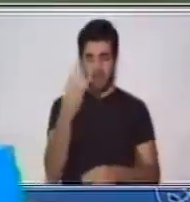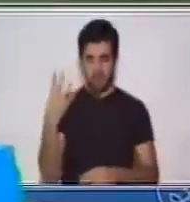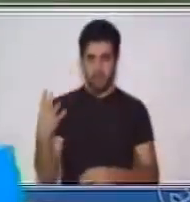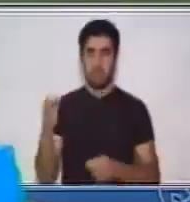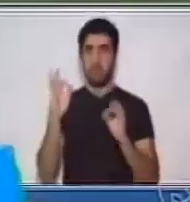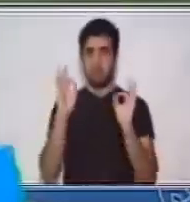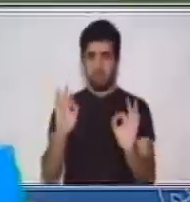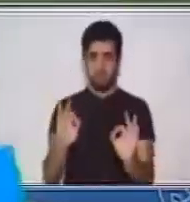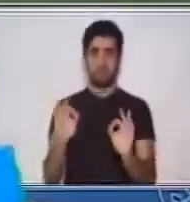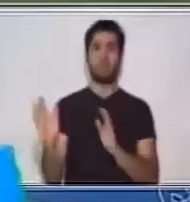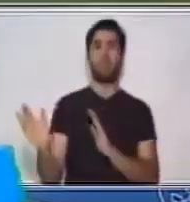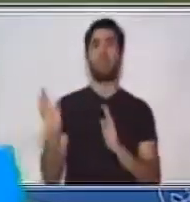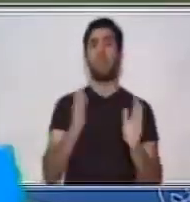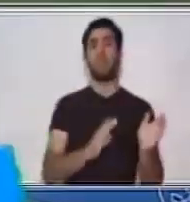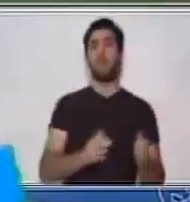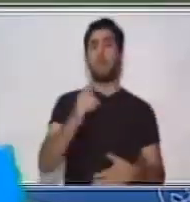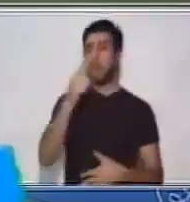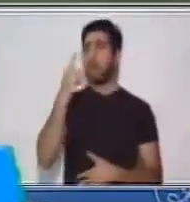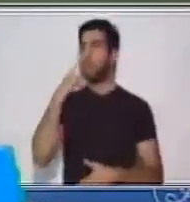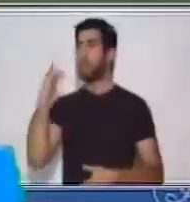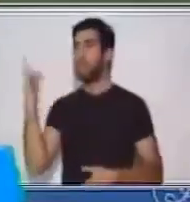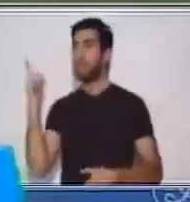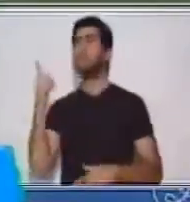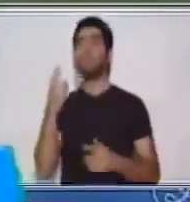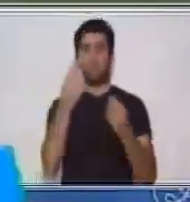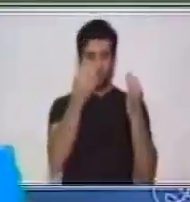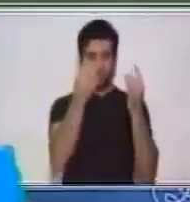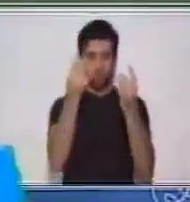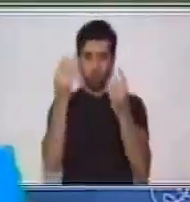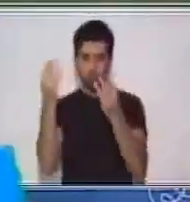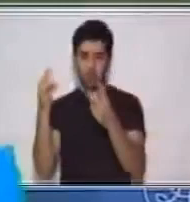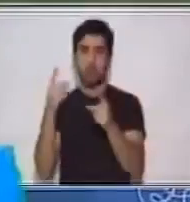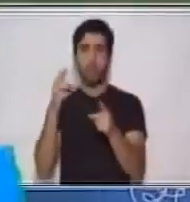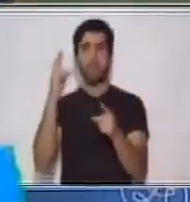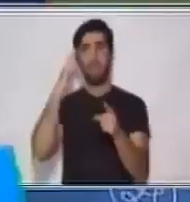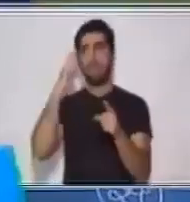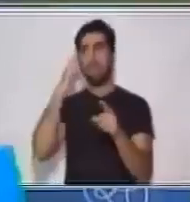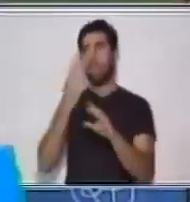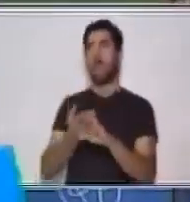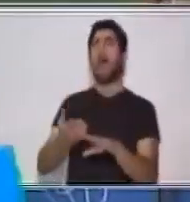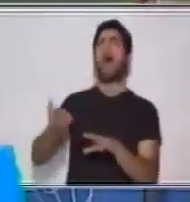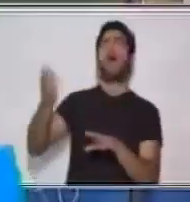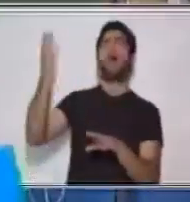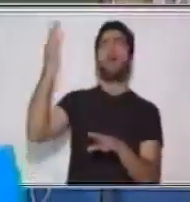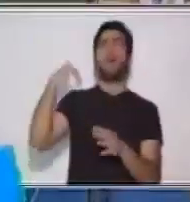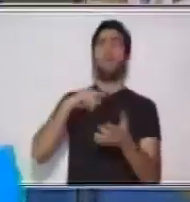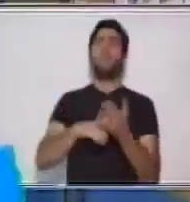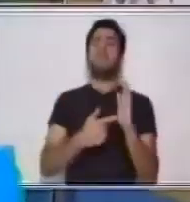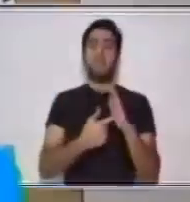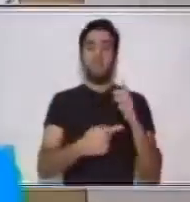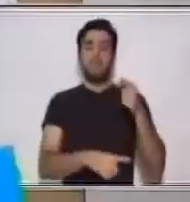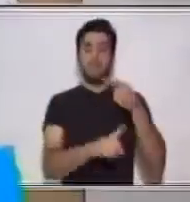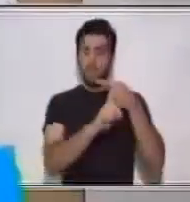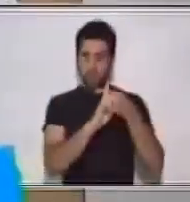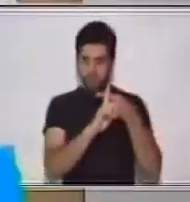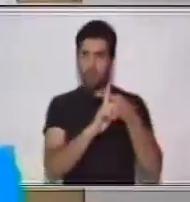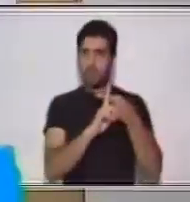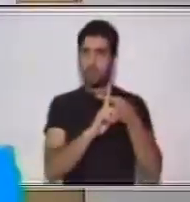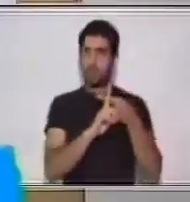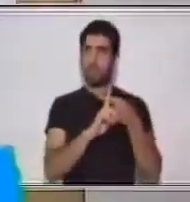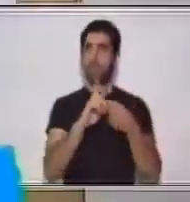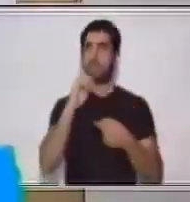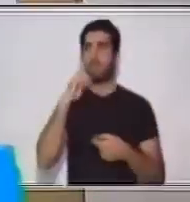iniciar haciendo las operaciones y haciendo un breve recordatorio de lo que son las operaciones de